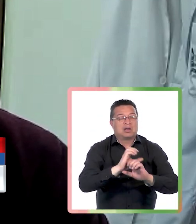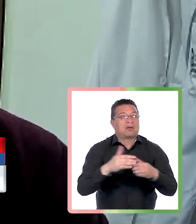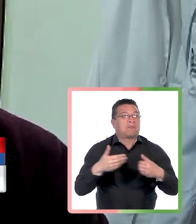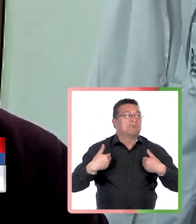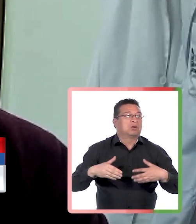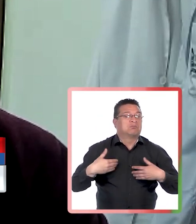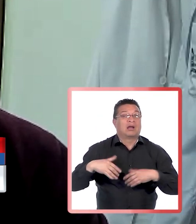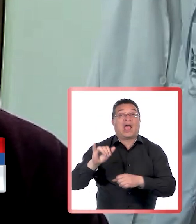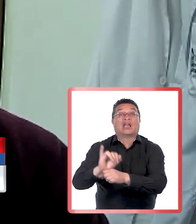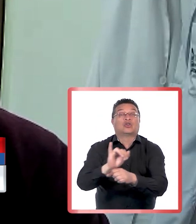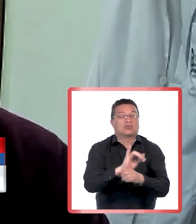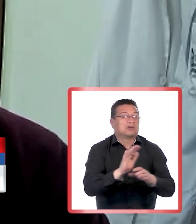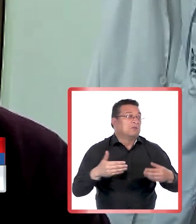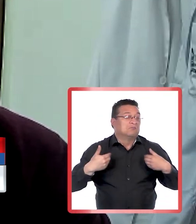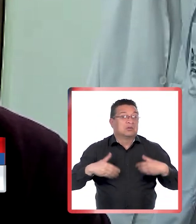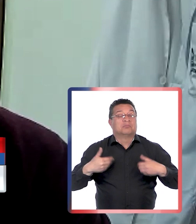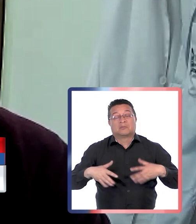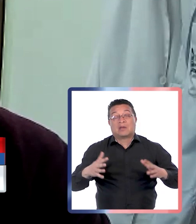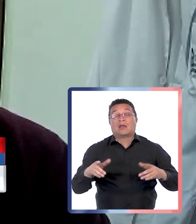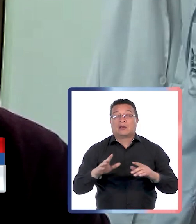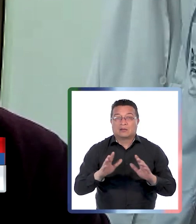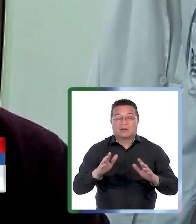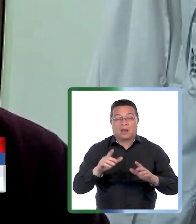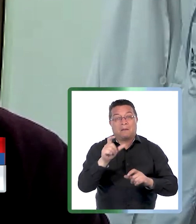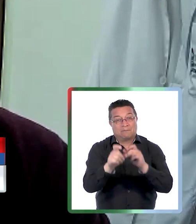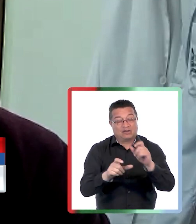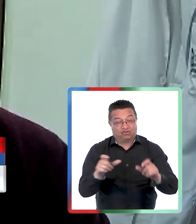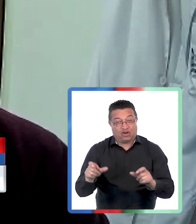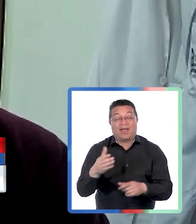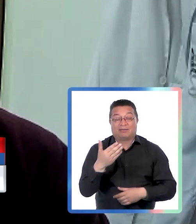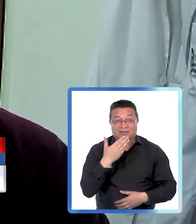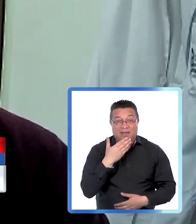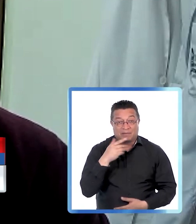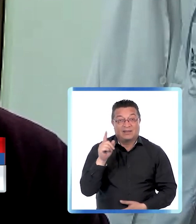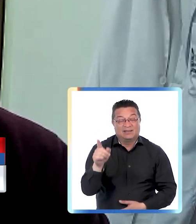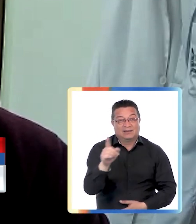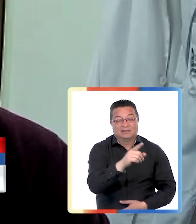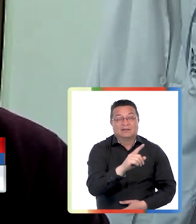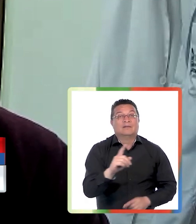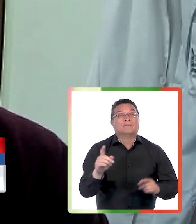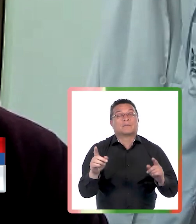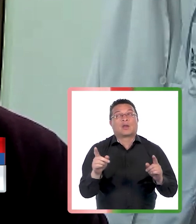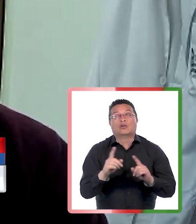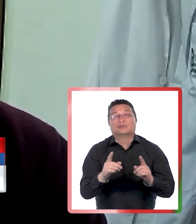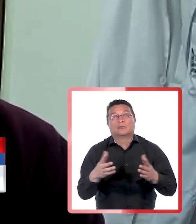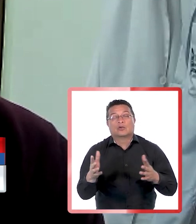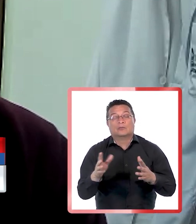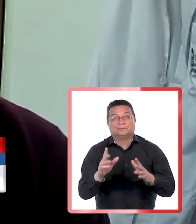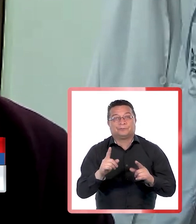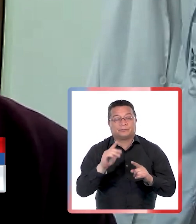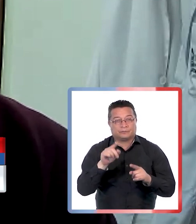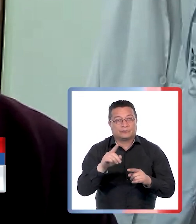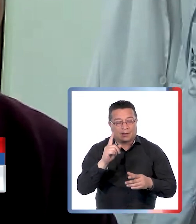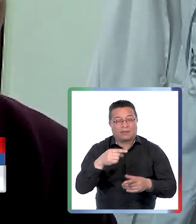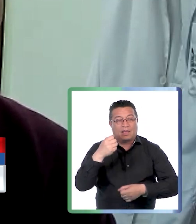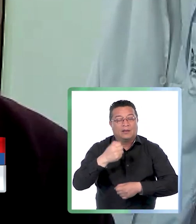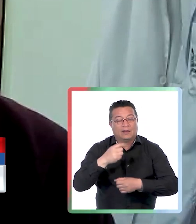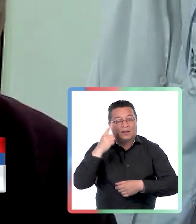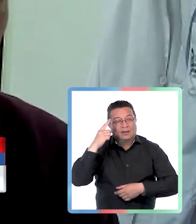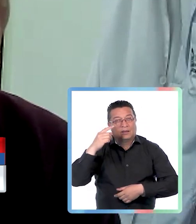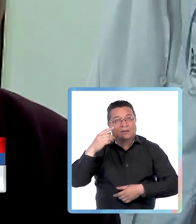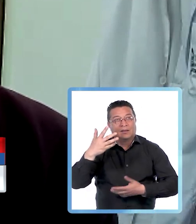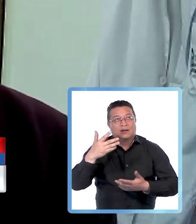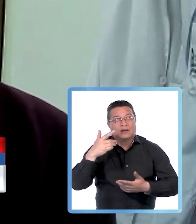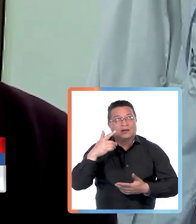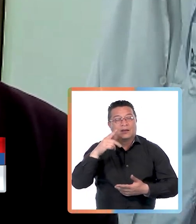las empresas, ni en las instituciones, y menos aún en personas que no tienen este